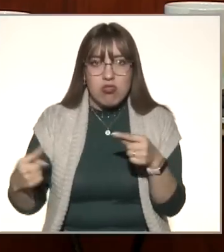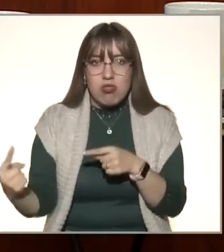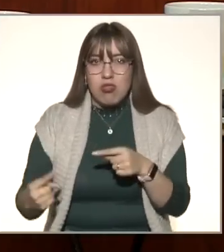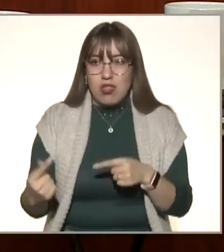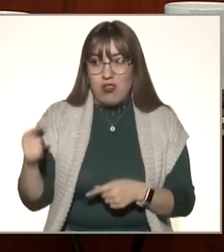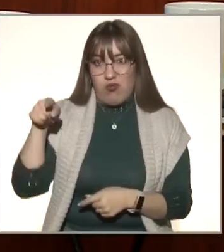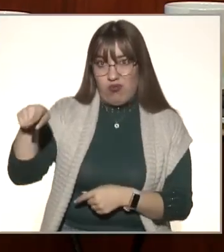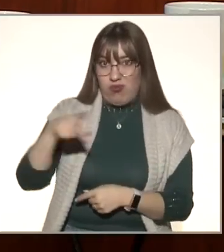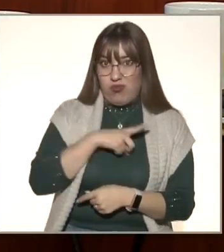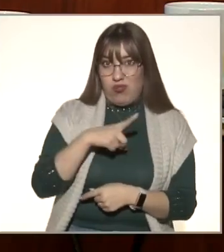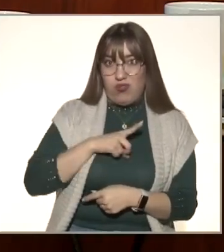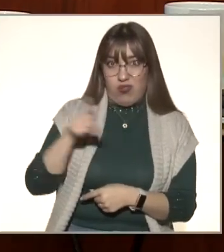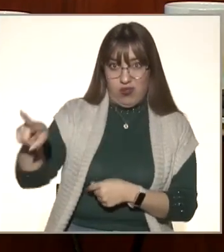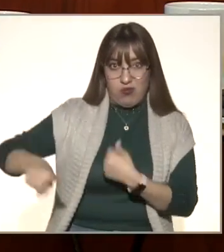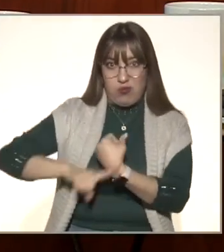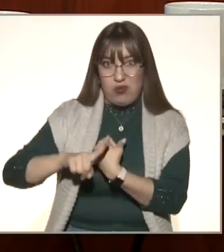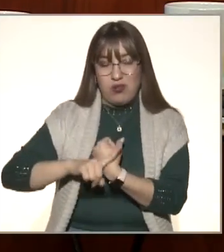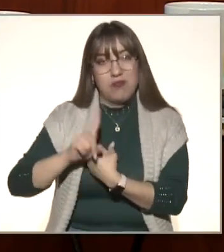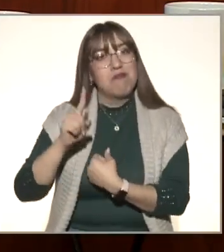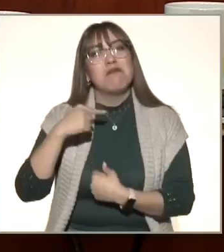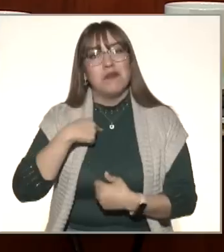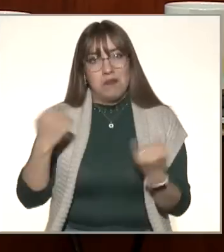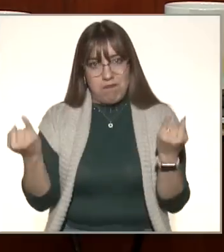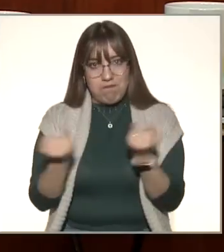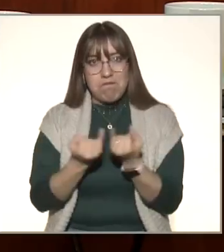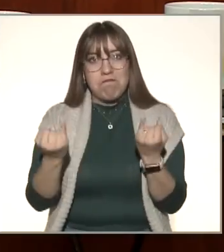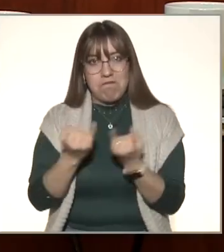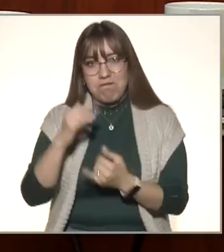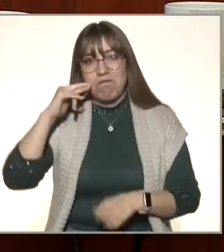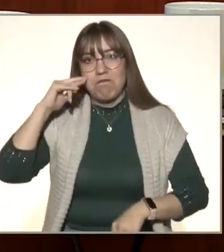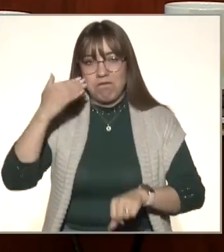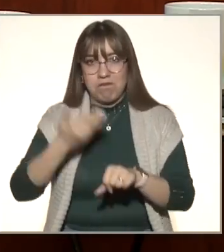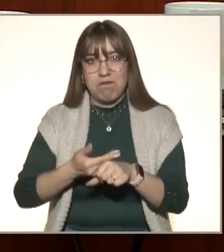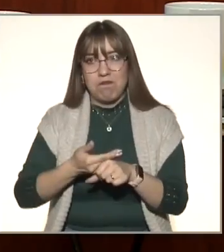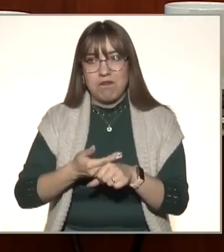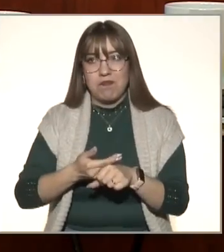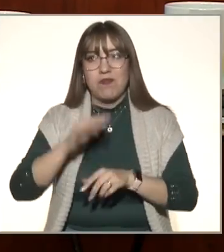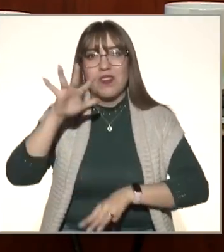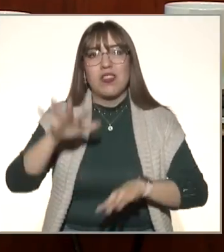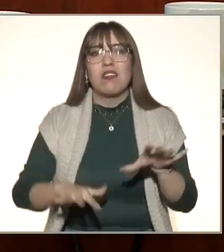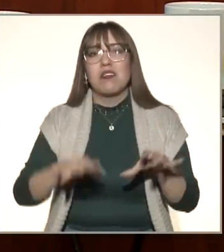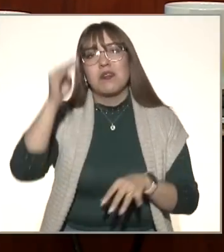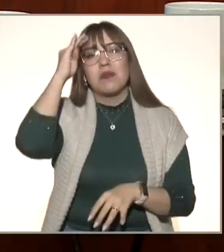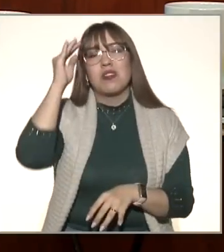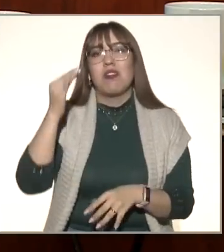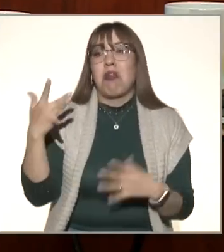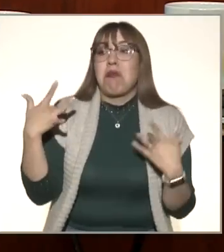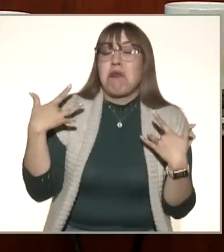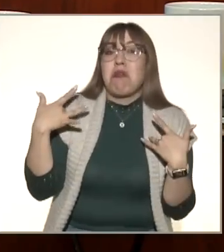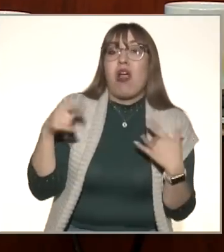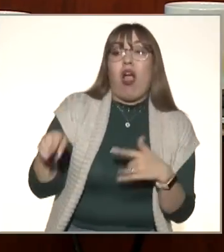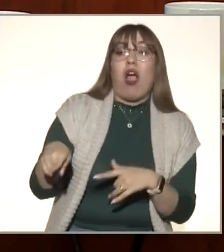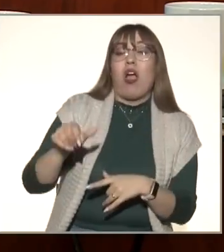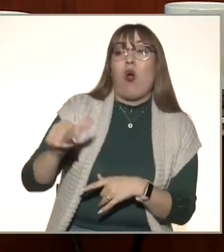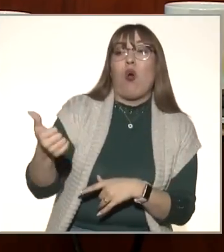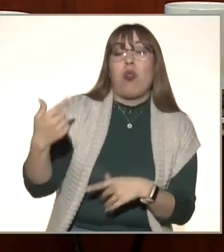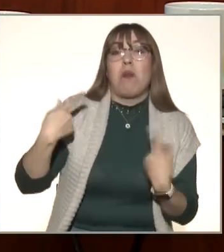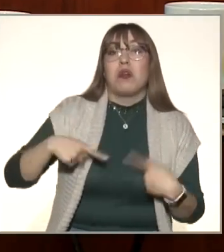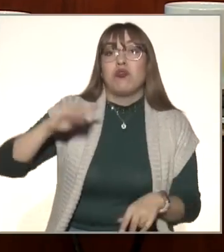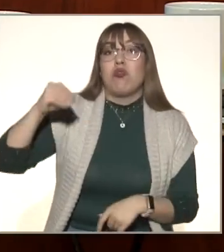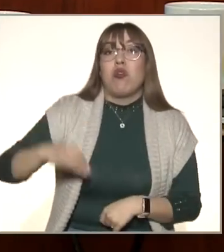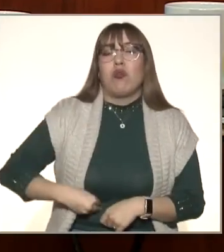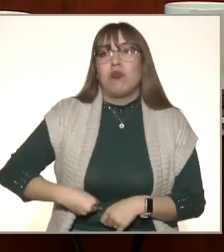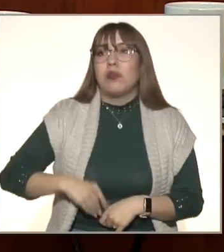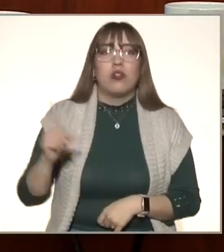y 2 para estar en conflicto. Entonces siempre la solución más sencilla es ¿qué hago yo? No qué hace el otro. Porque siempre estoy